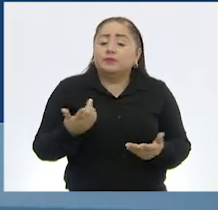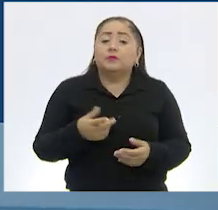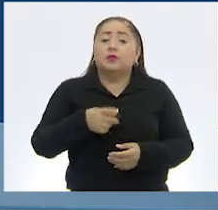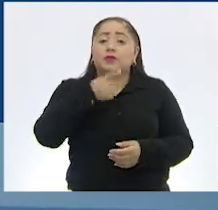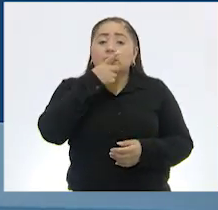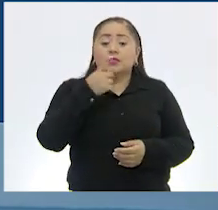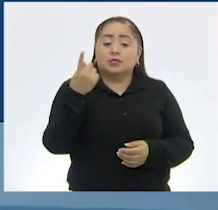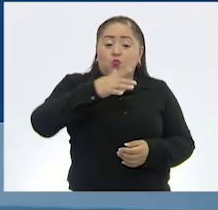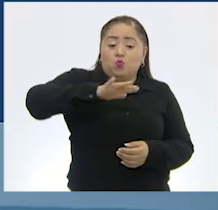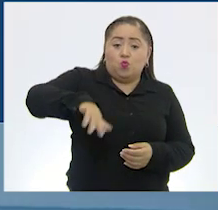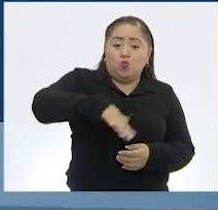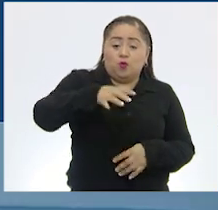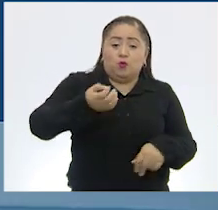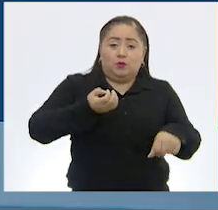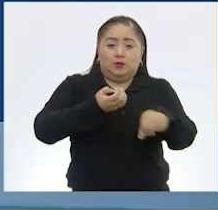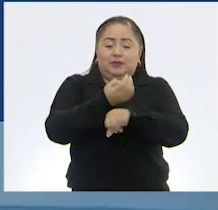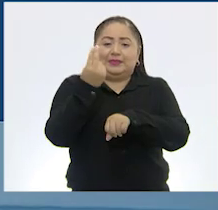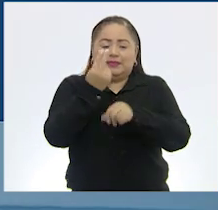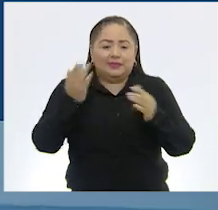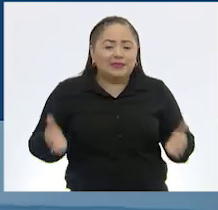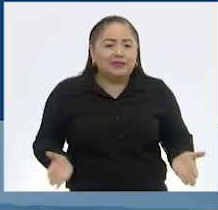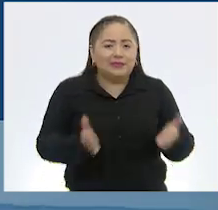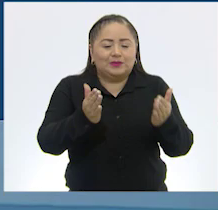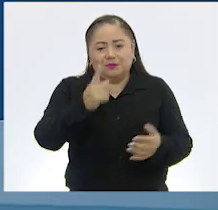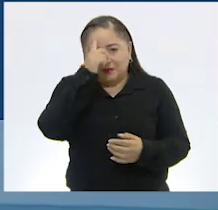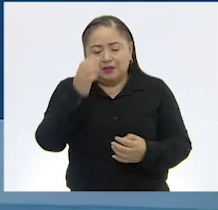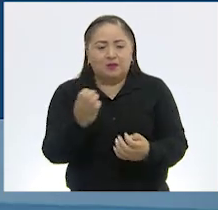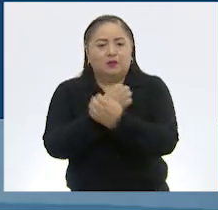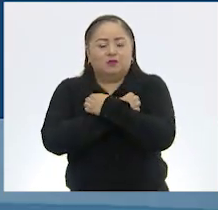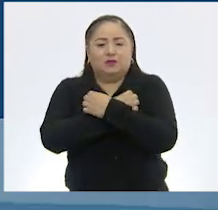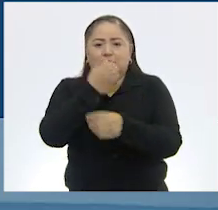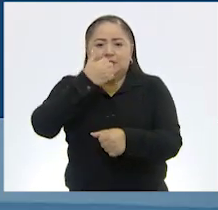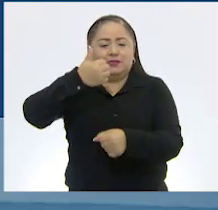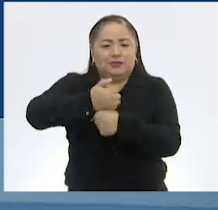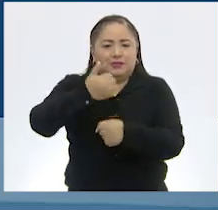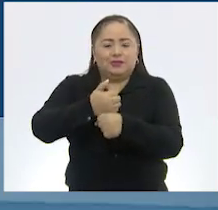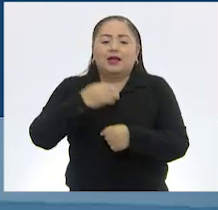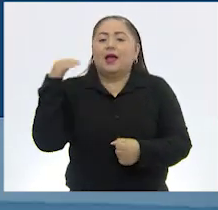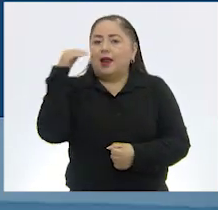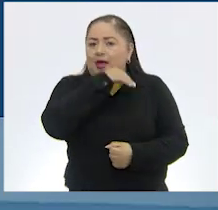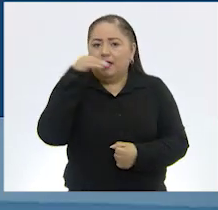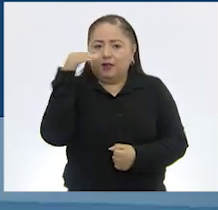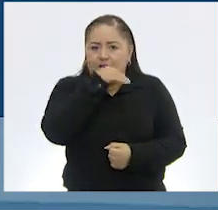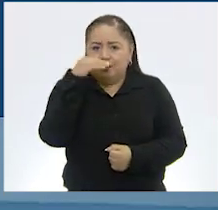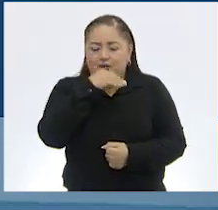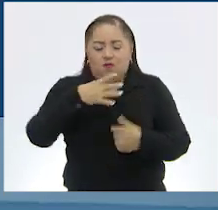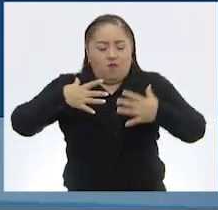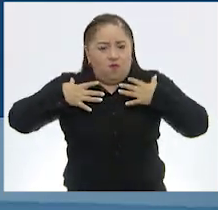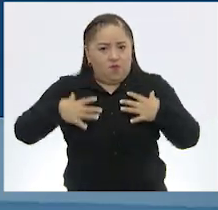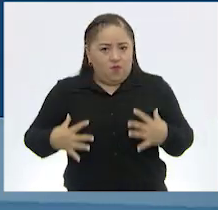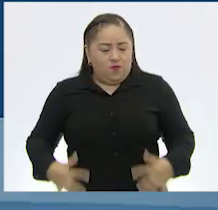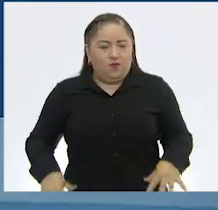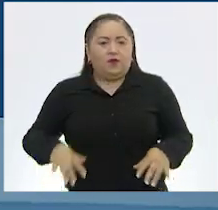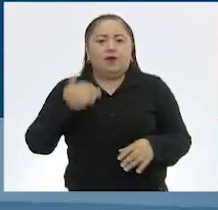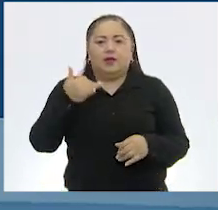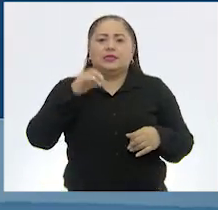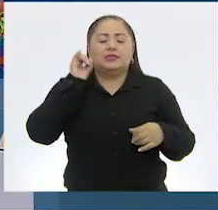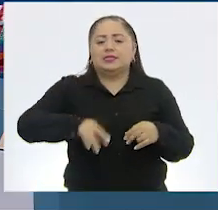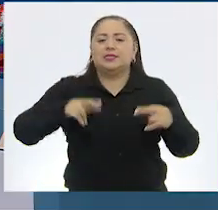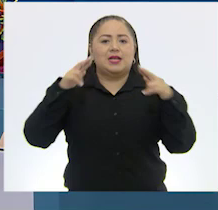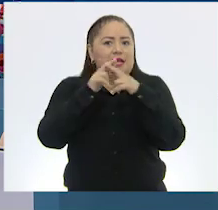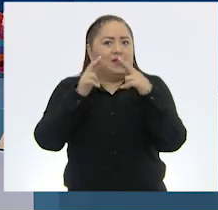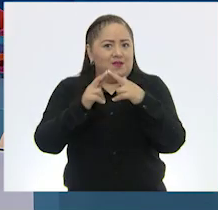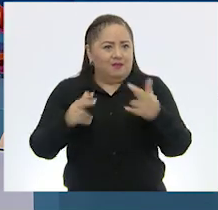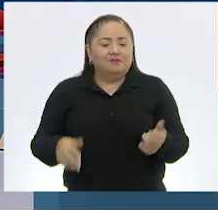se buscó que el Estado impulsara la educación primaria gratuita, uniforme y laica.